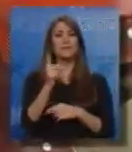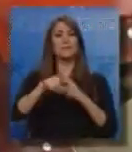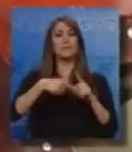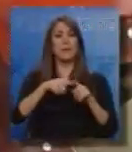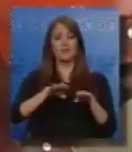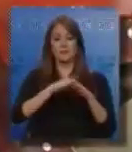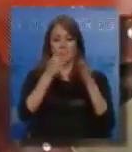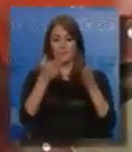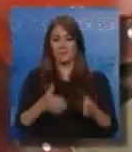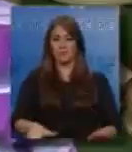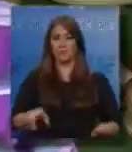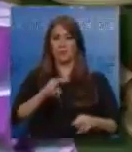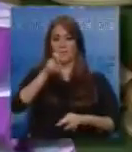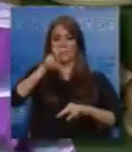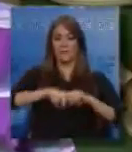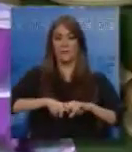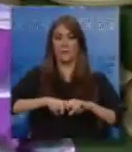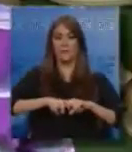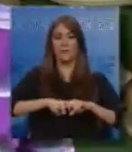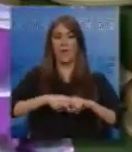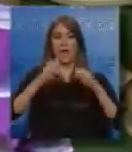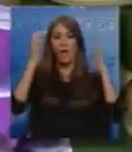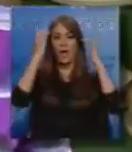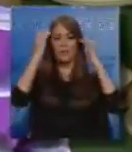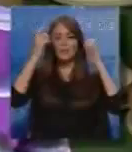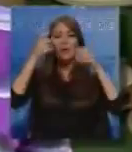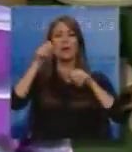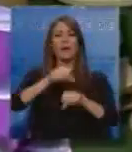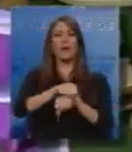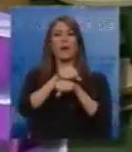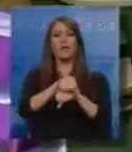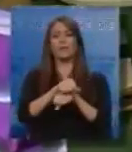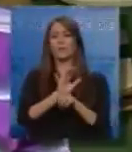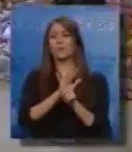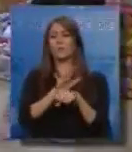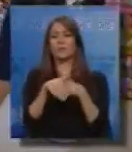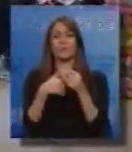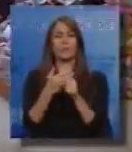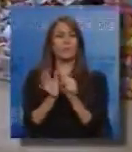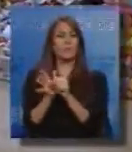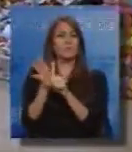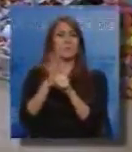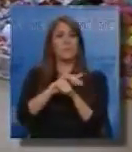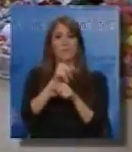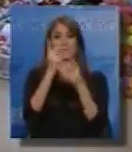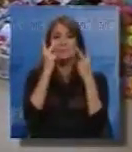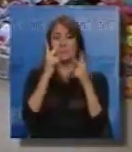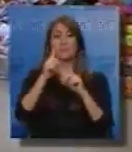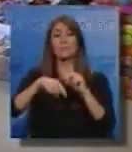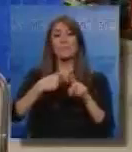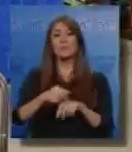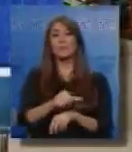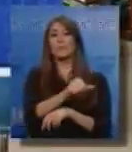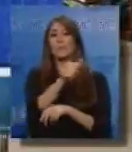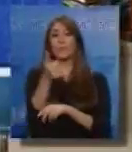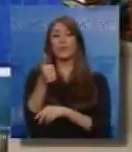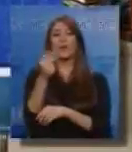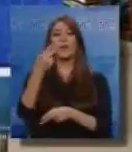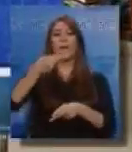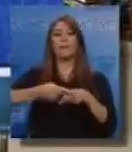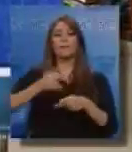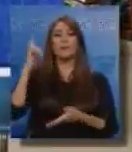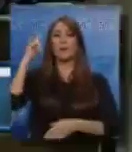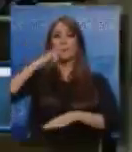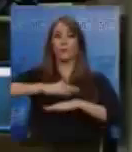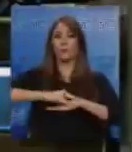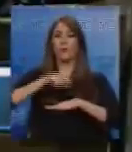monturas, cerraduras, cabeza de caballo, todo en general, accesorio. Mientras que en el Centro de Convenciones de la Urbe Porteña